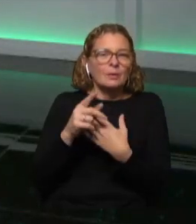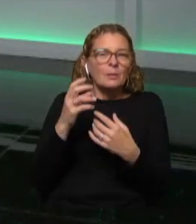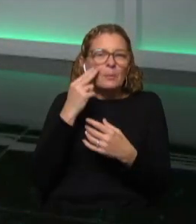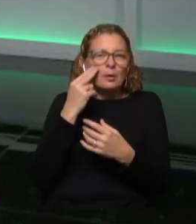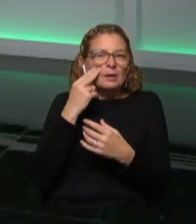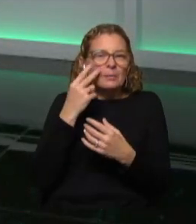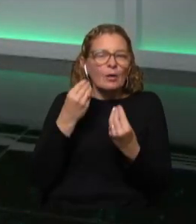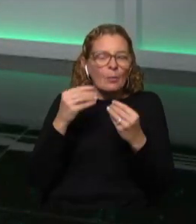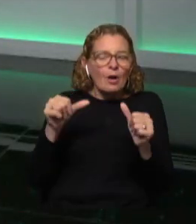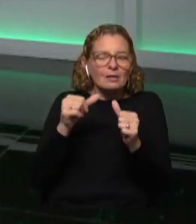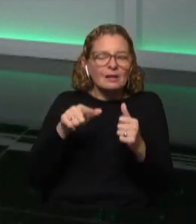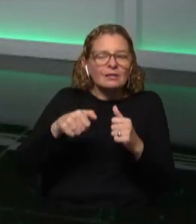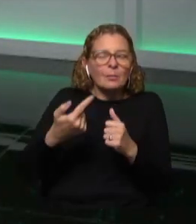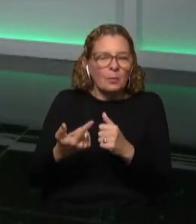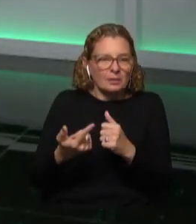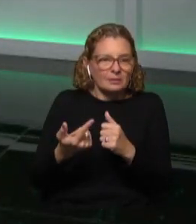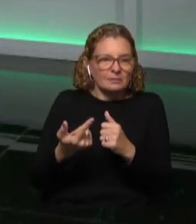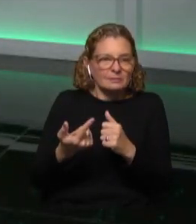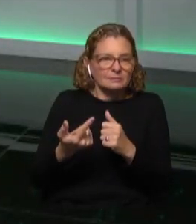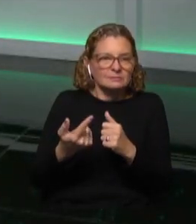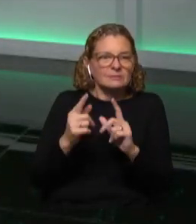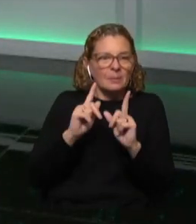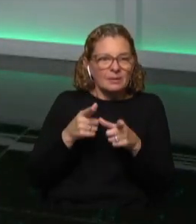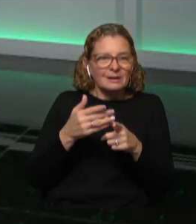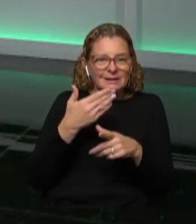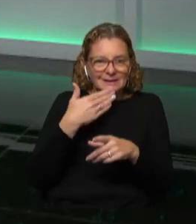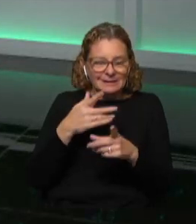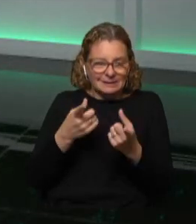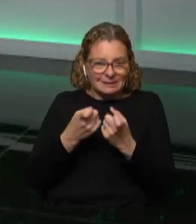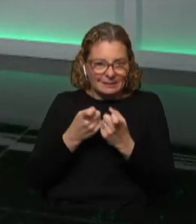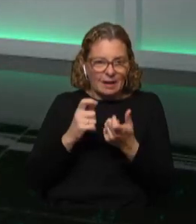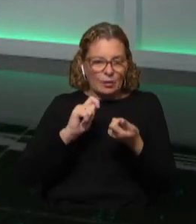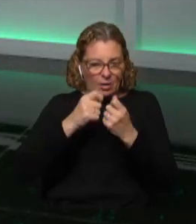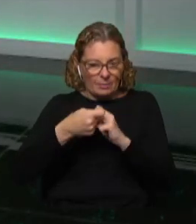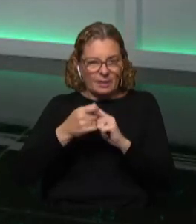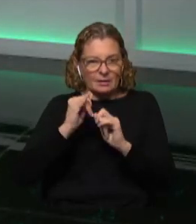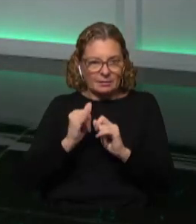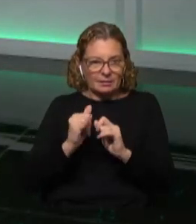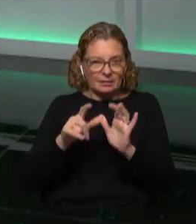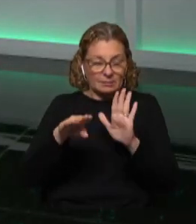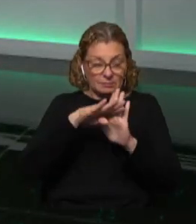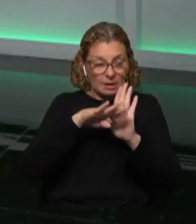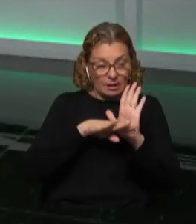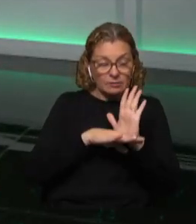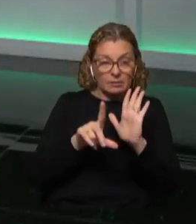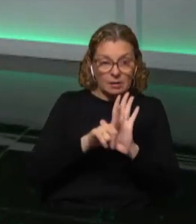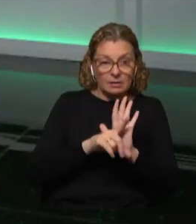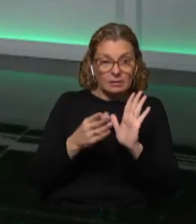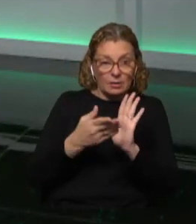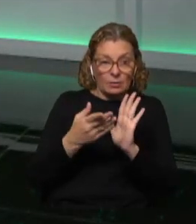de la aplicación concreta. De todas maneras, Germán Haller entiende que es necesario modificar la legislación actual y ser